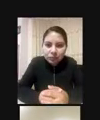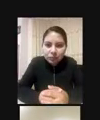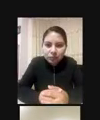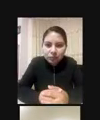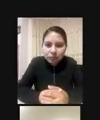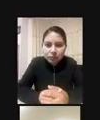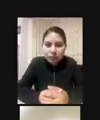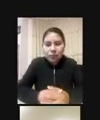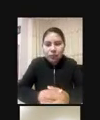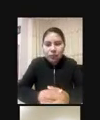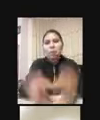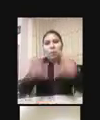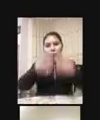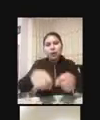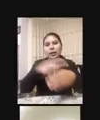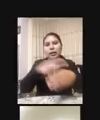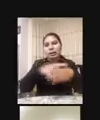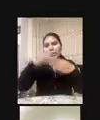los 4 a 5 años.